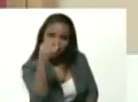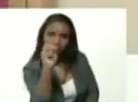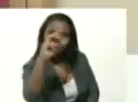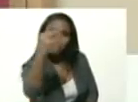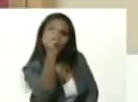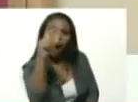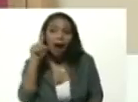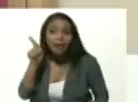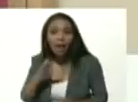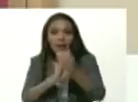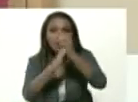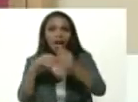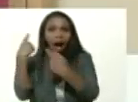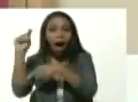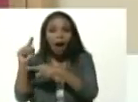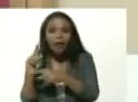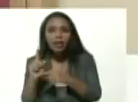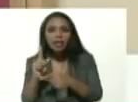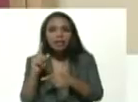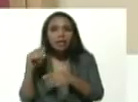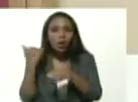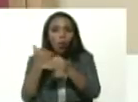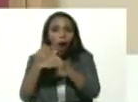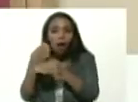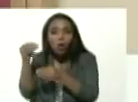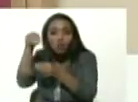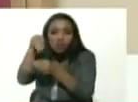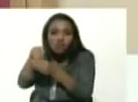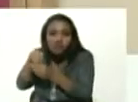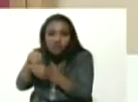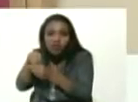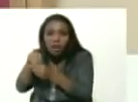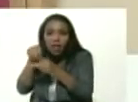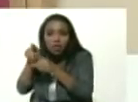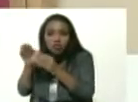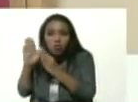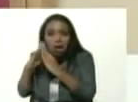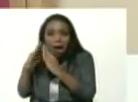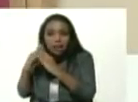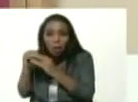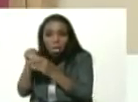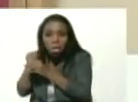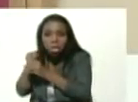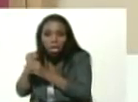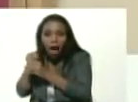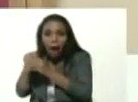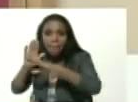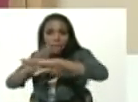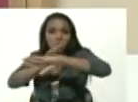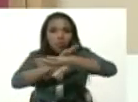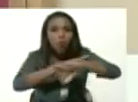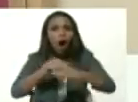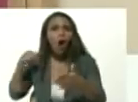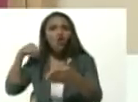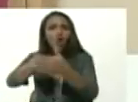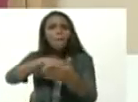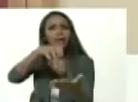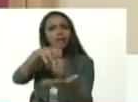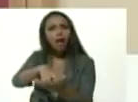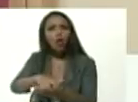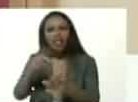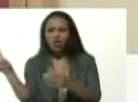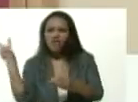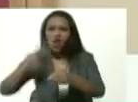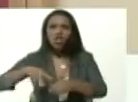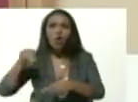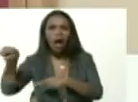ese gran líder sale desde su cueva, desde su mansión, a llamar a un golpe de Estado violento, cruento en el